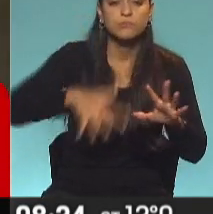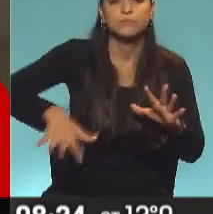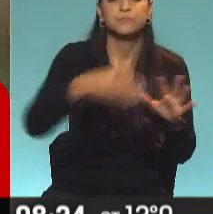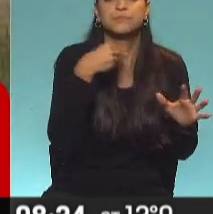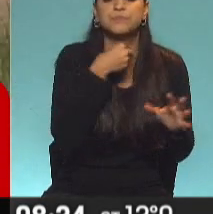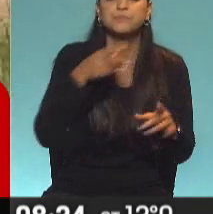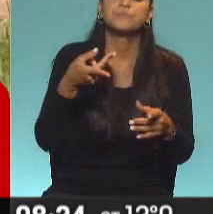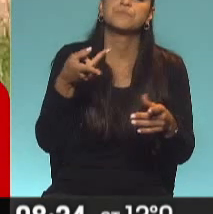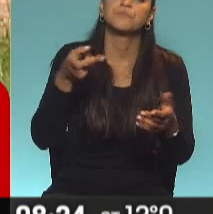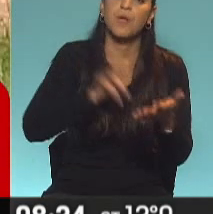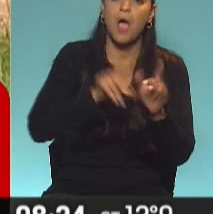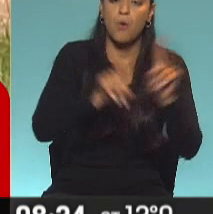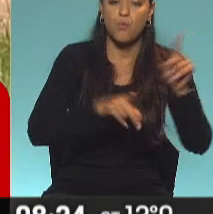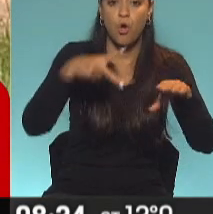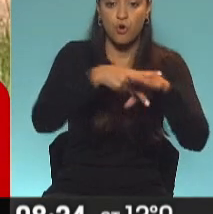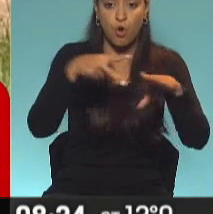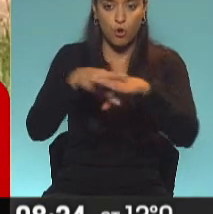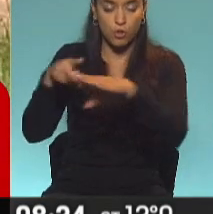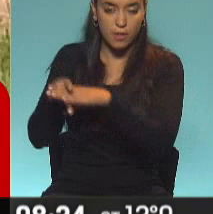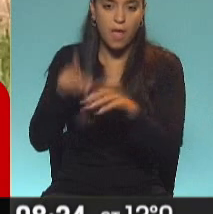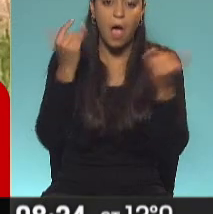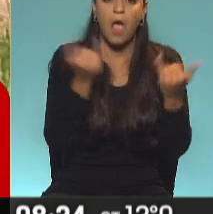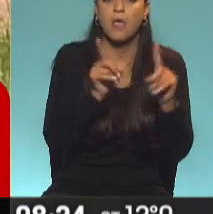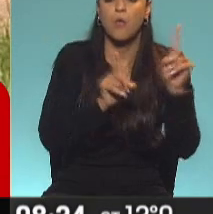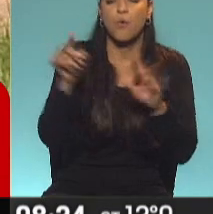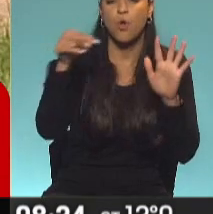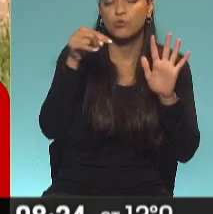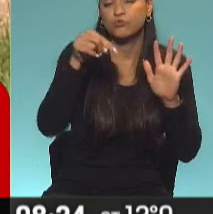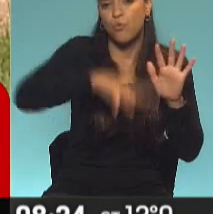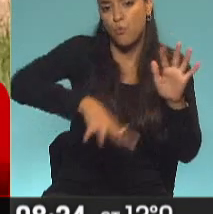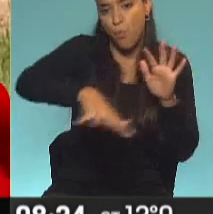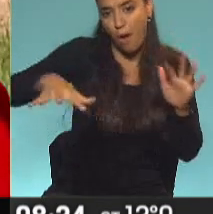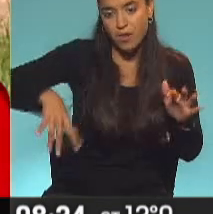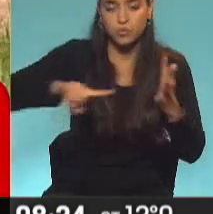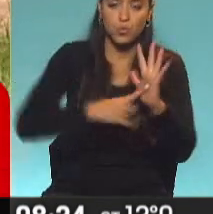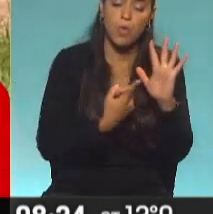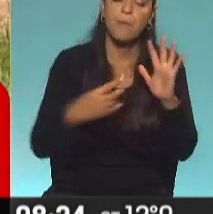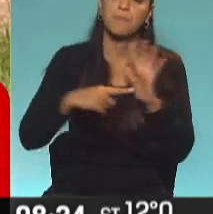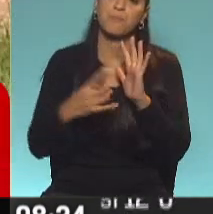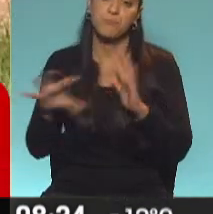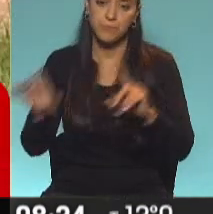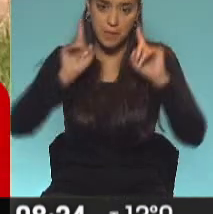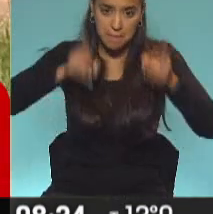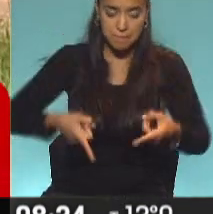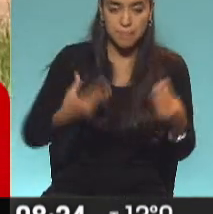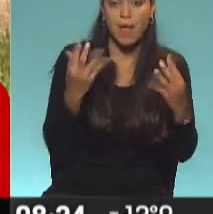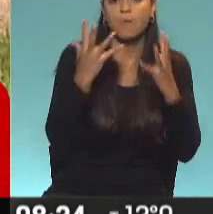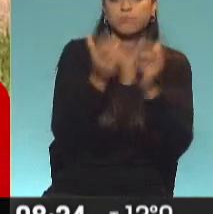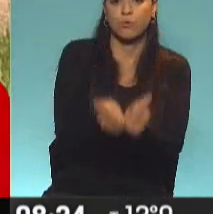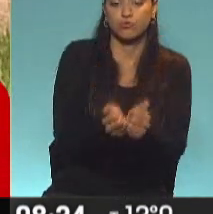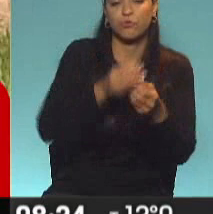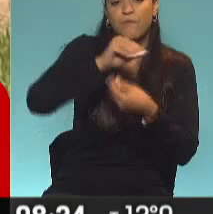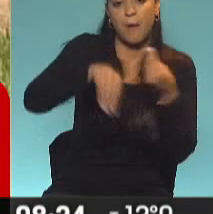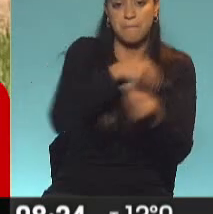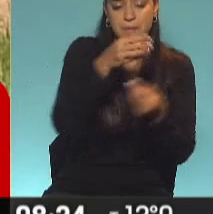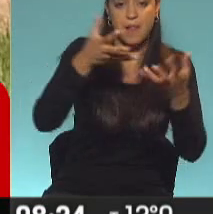repasamos con ustedes algunos de los cortes que comenzaron en distintos puntos de la Ciudad de Buenos Aires y la provincia de Buenos Aires en respaldo a las familias